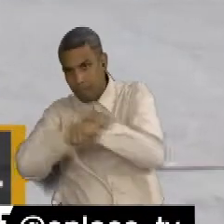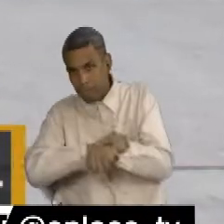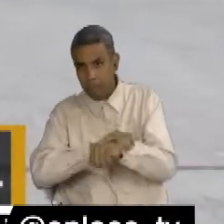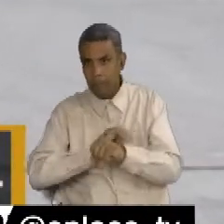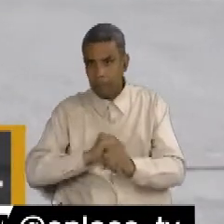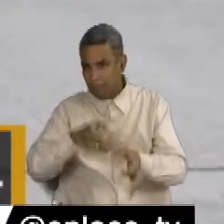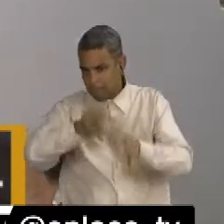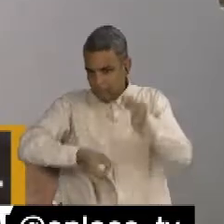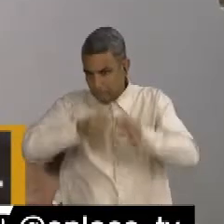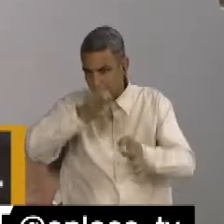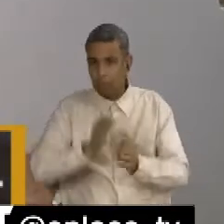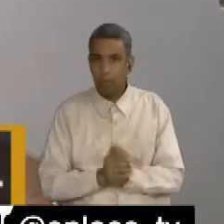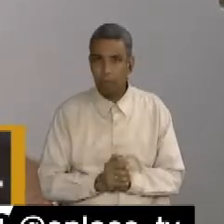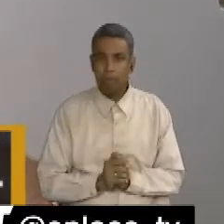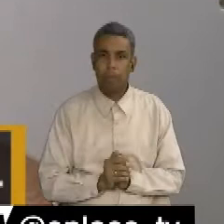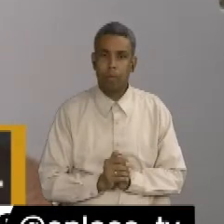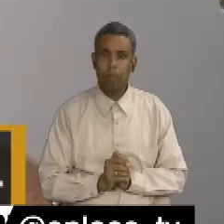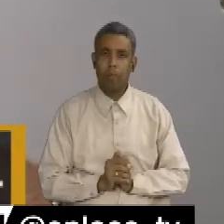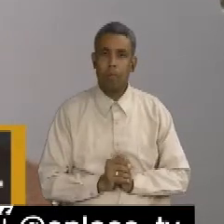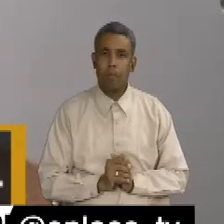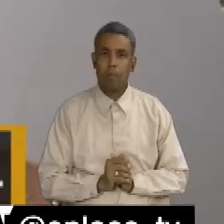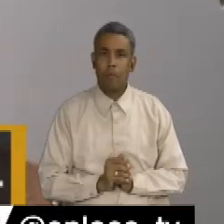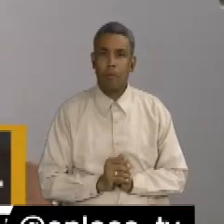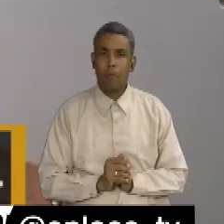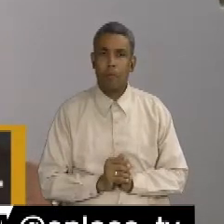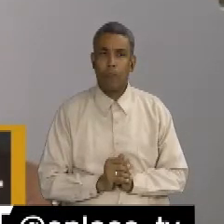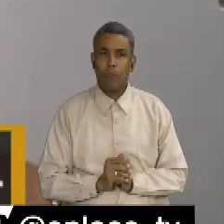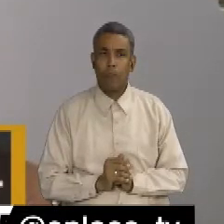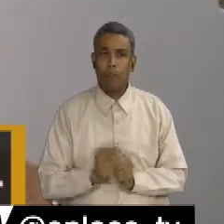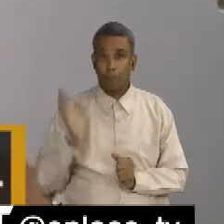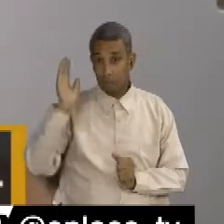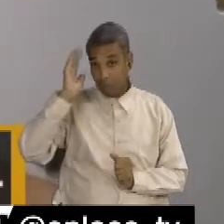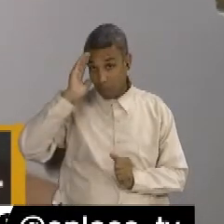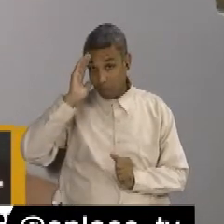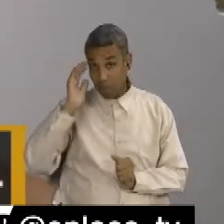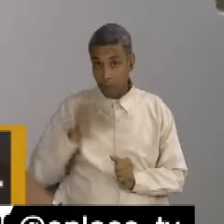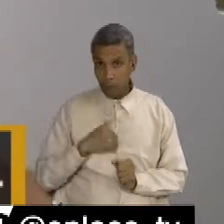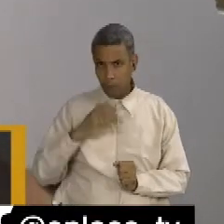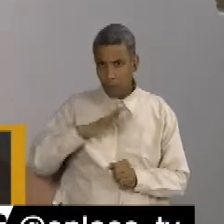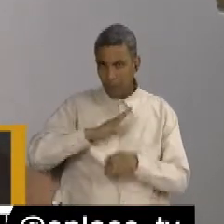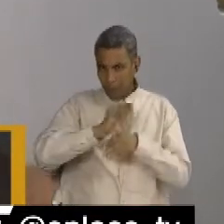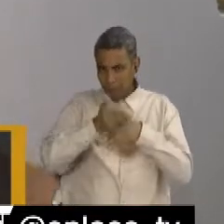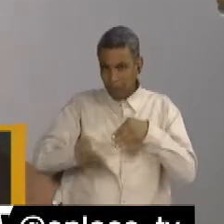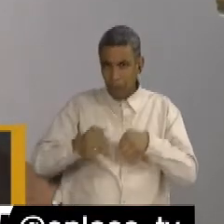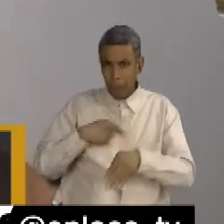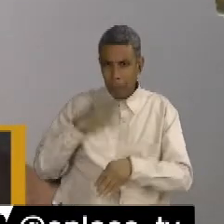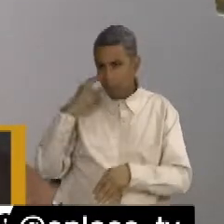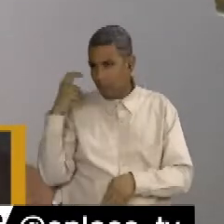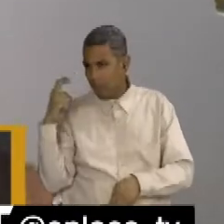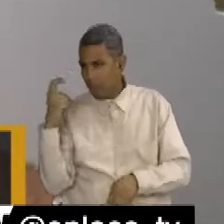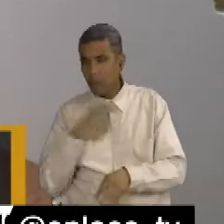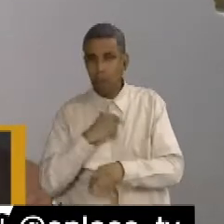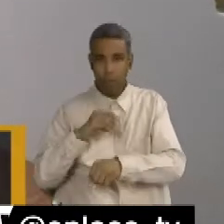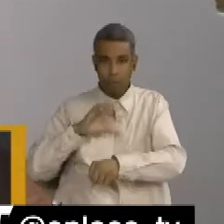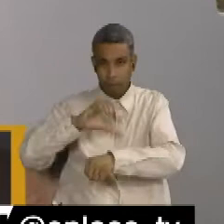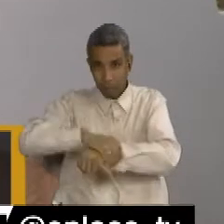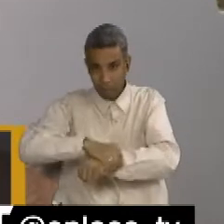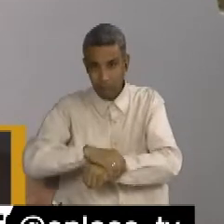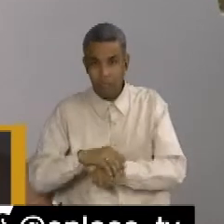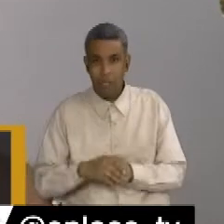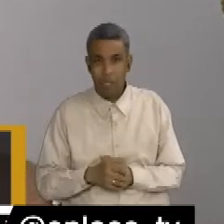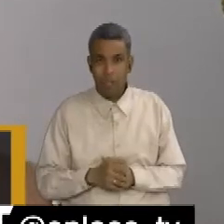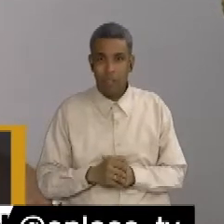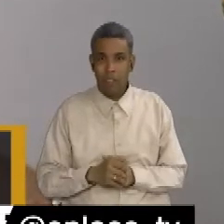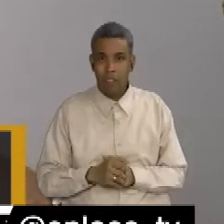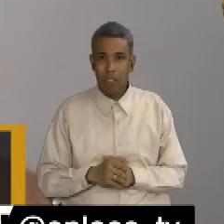estos casos. Esta persona que ocasiona la lesión al policial fue capturado posterior a esto, inicialmente se escondió dentro de la